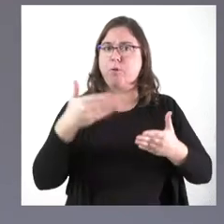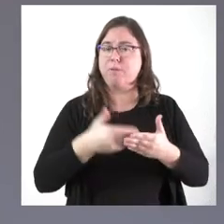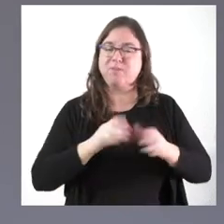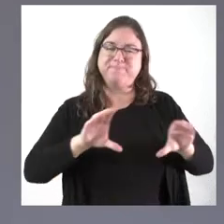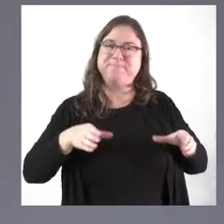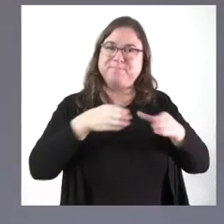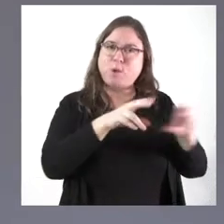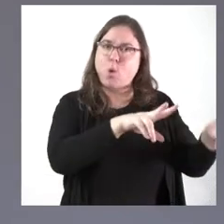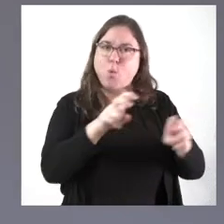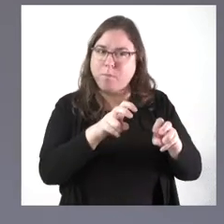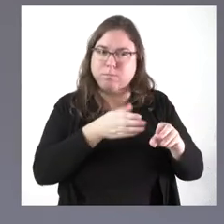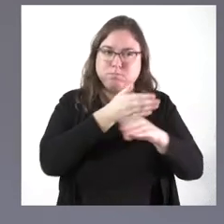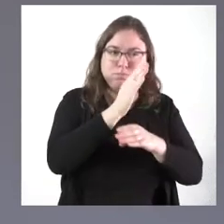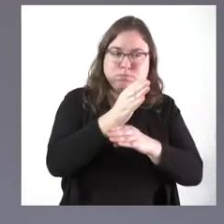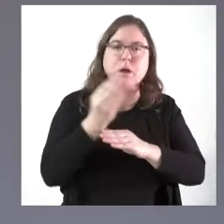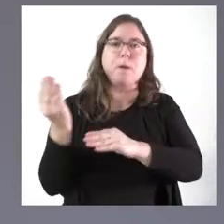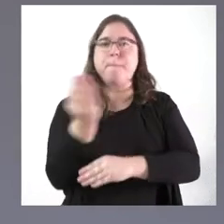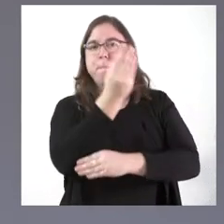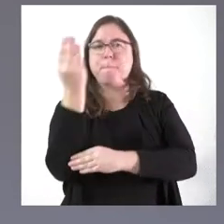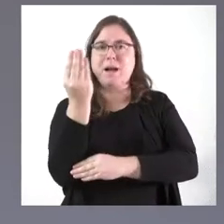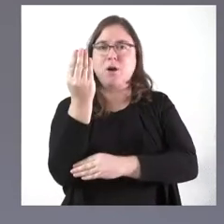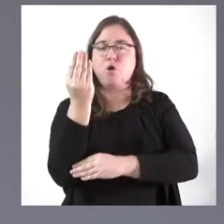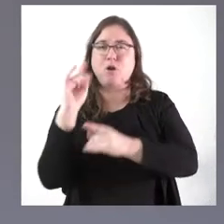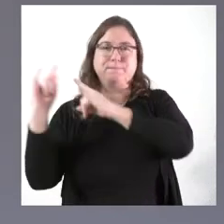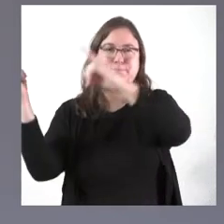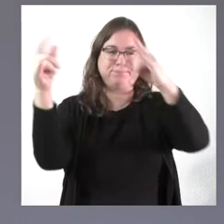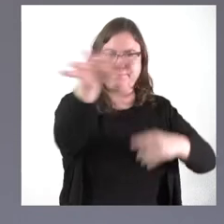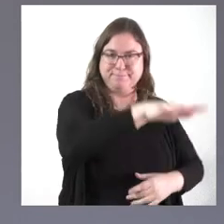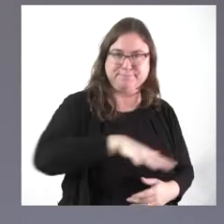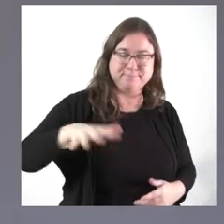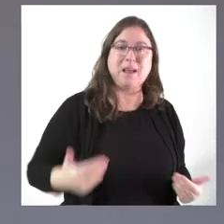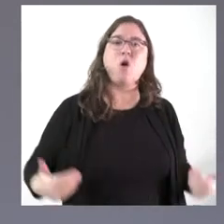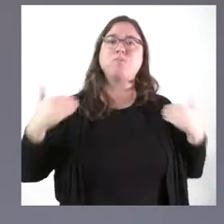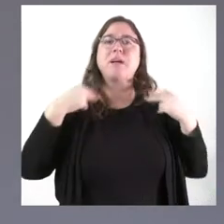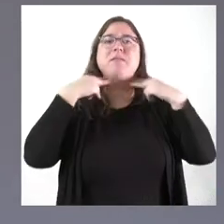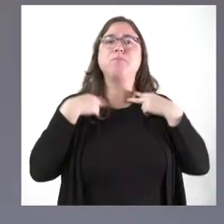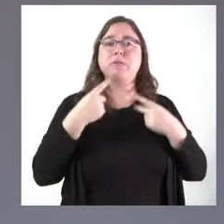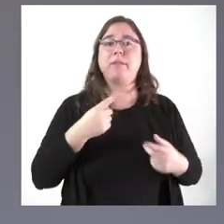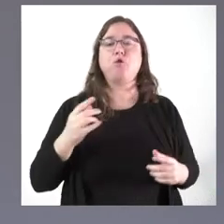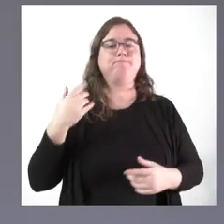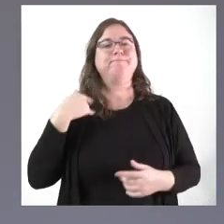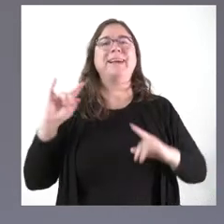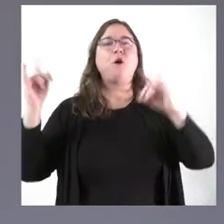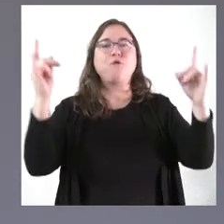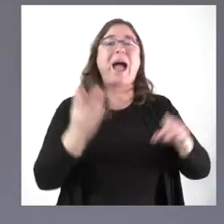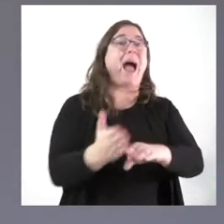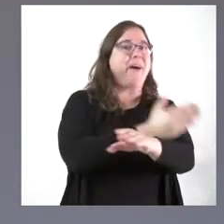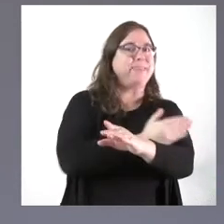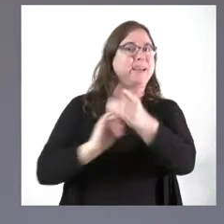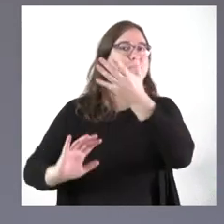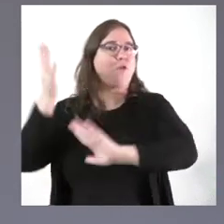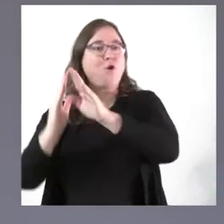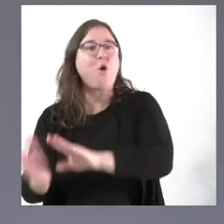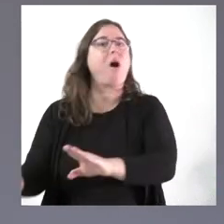que puedan mejorar el estado de las de los juegos de competencia de las diputaciones En definitiva no los forestales sino los previos a lo forestal